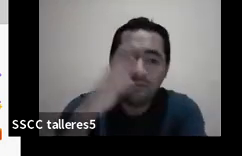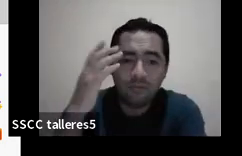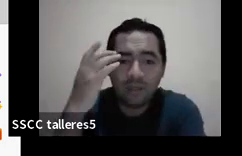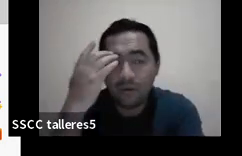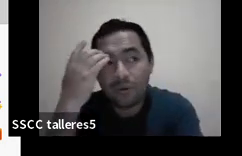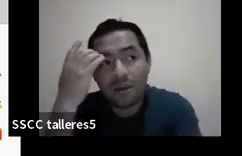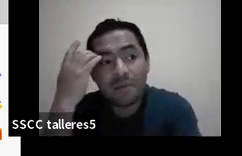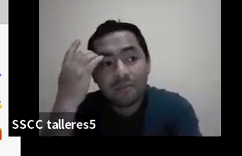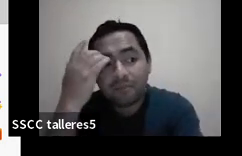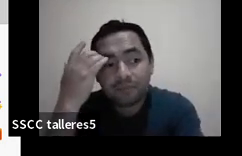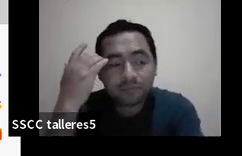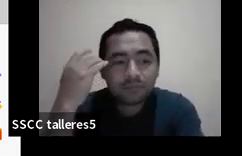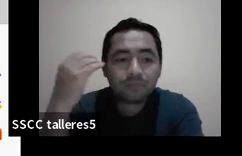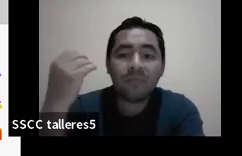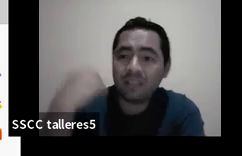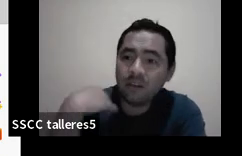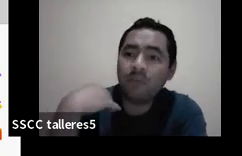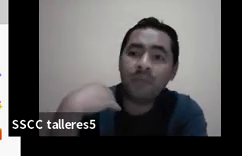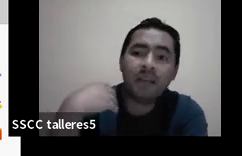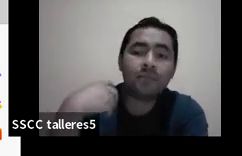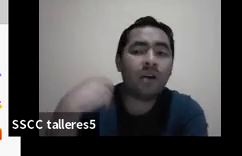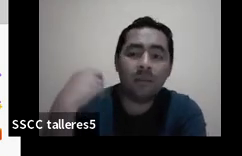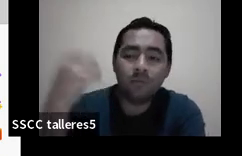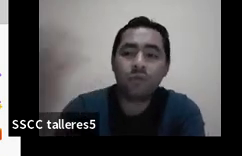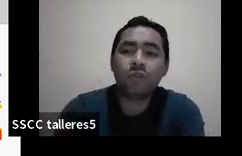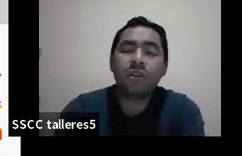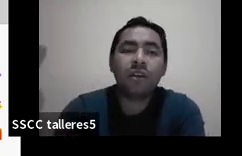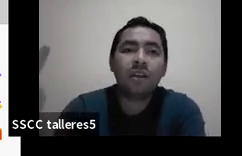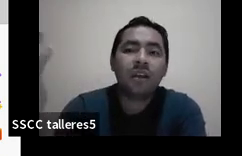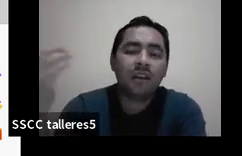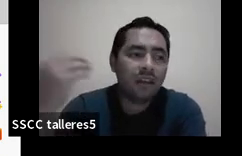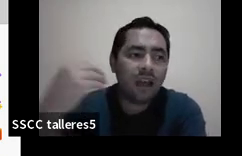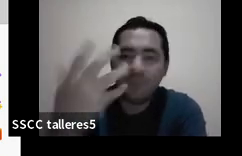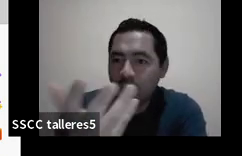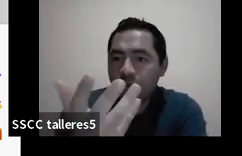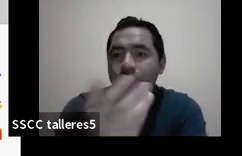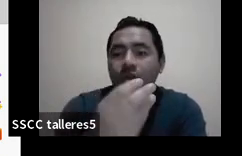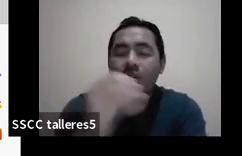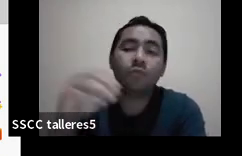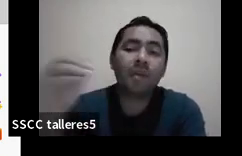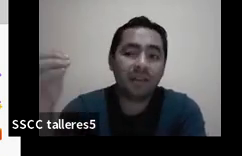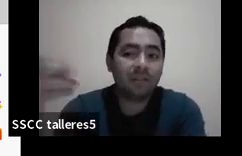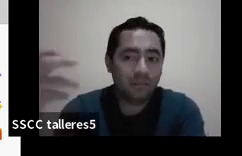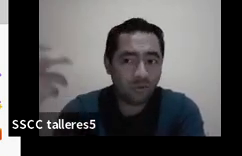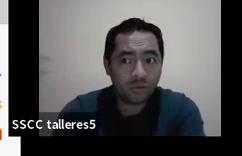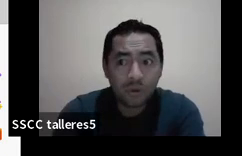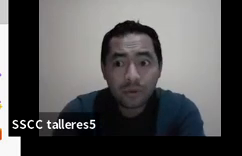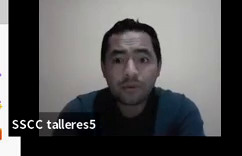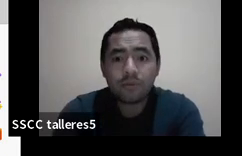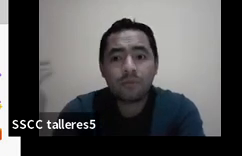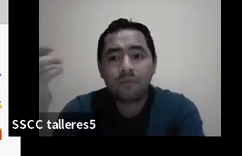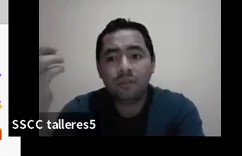normal. No hay ningún problema. Y así como en mi caso, hay muchos amigos que sus padres también